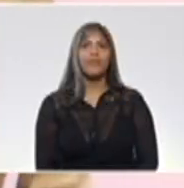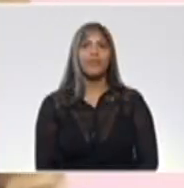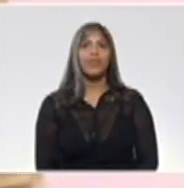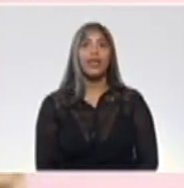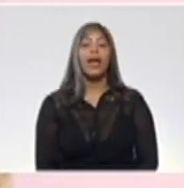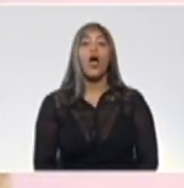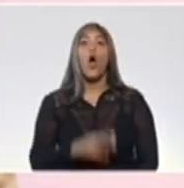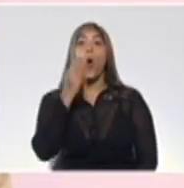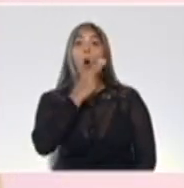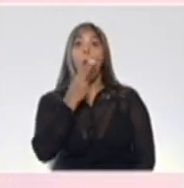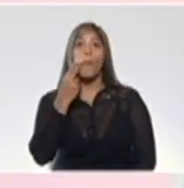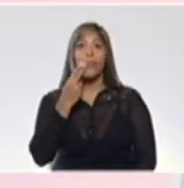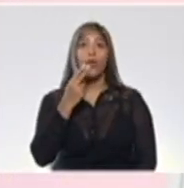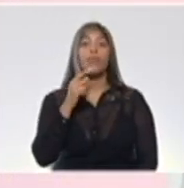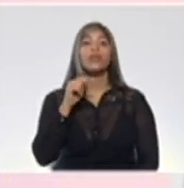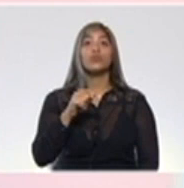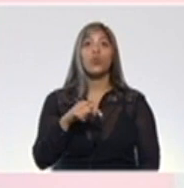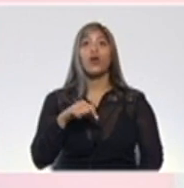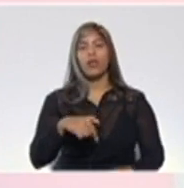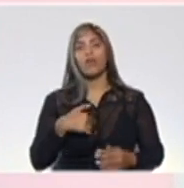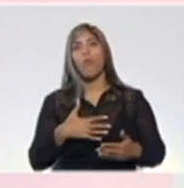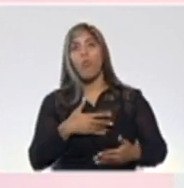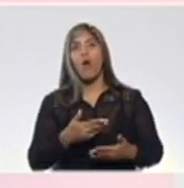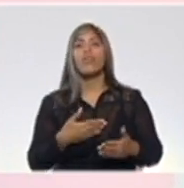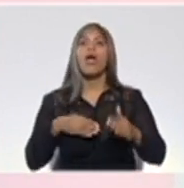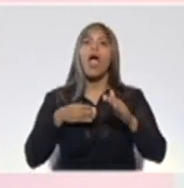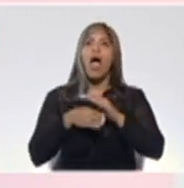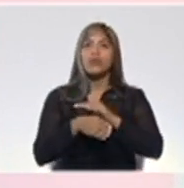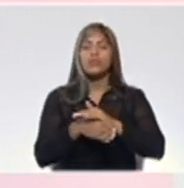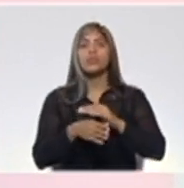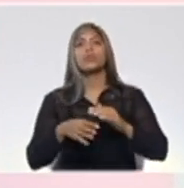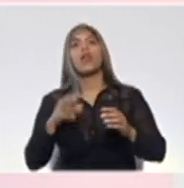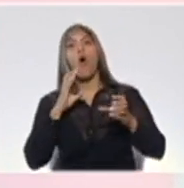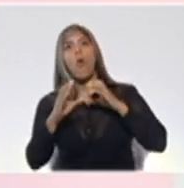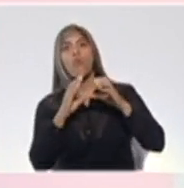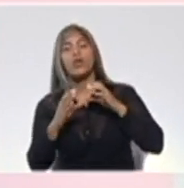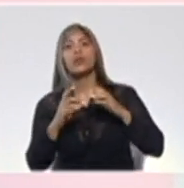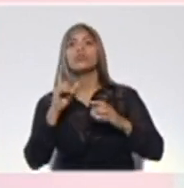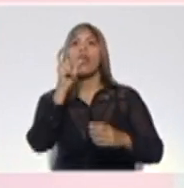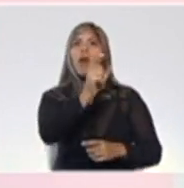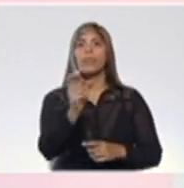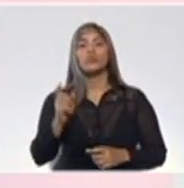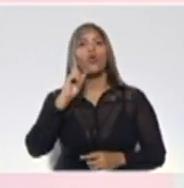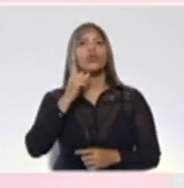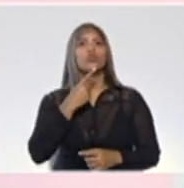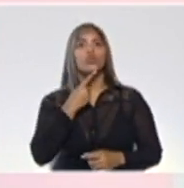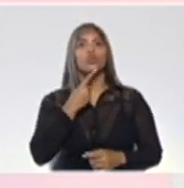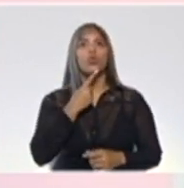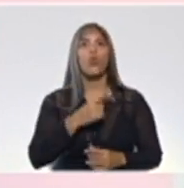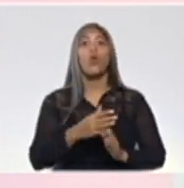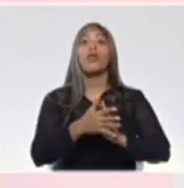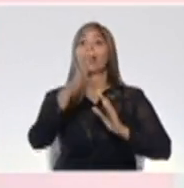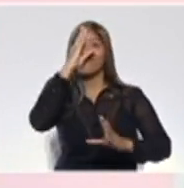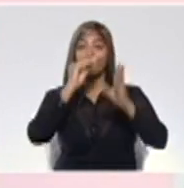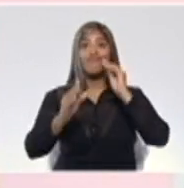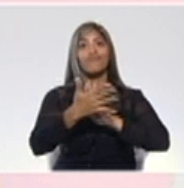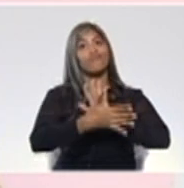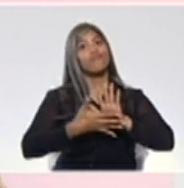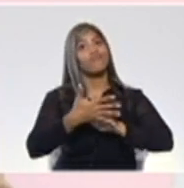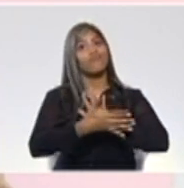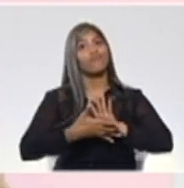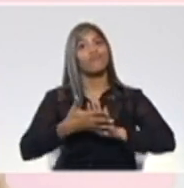Compromiso de cada uno de nosotros garantizar la comunicación de calidad con la población con deficiencias auditivas a través del aprendizaje